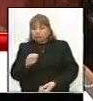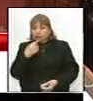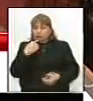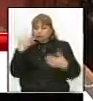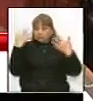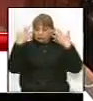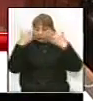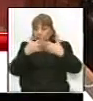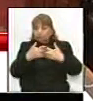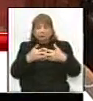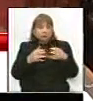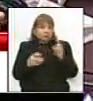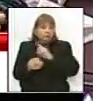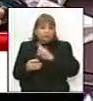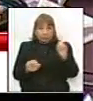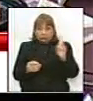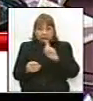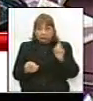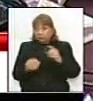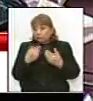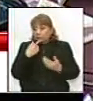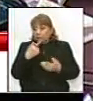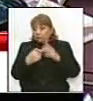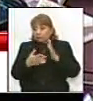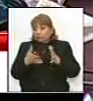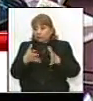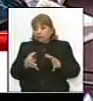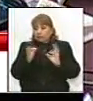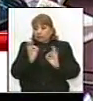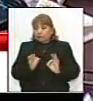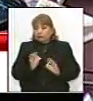Arana no deja de tener fundamento. O sea,